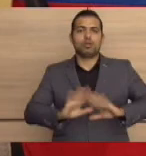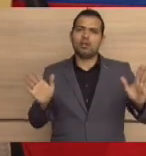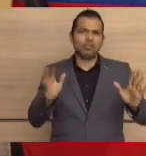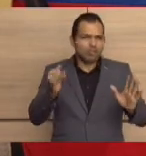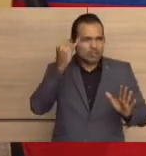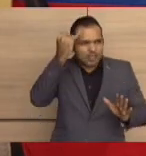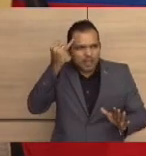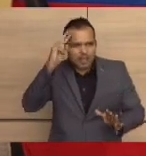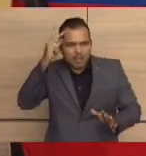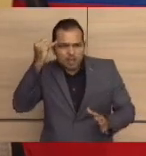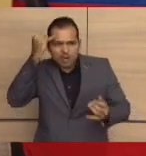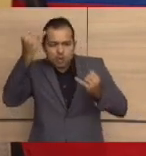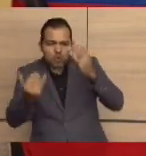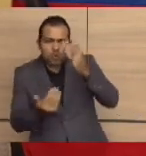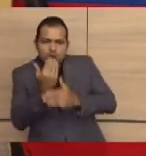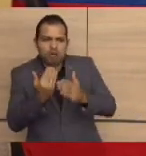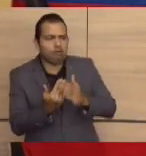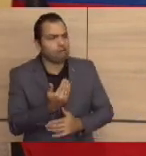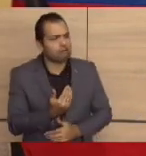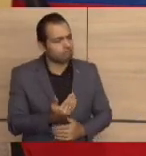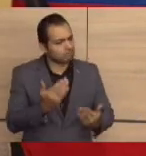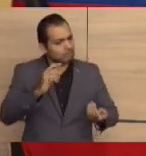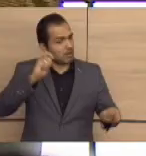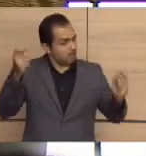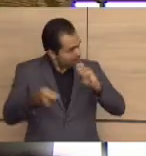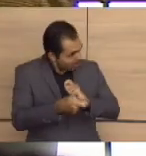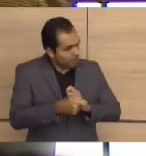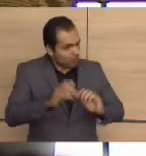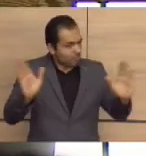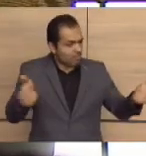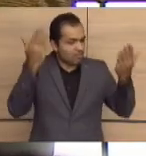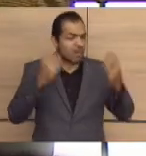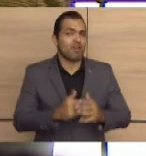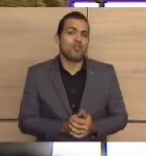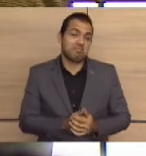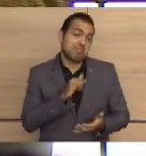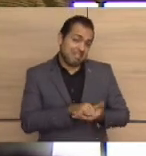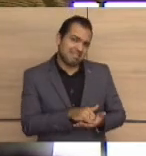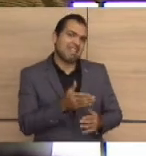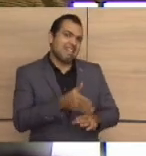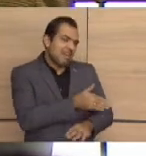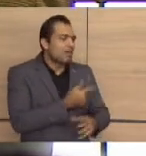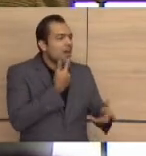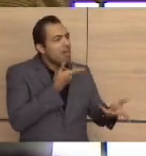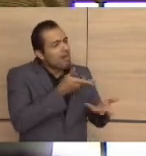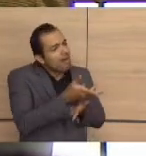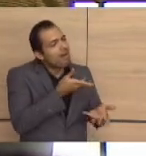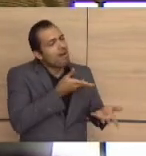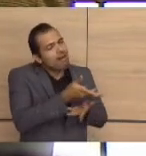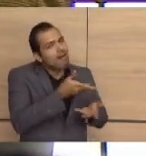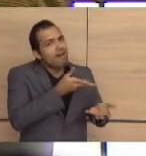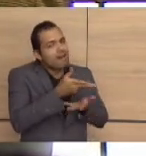que es un lema que estamos optando con los compañeros del ministerio, pronto van a encontrar más o menos en el primer piso de la entidad un espacio de